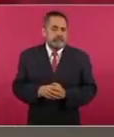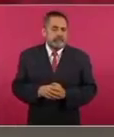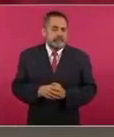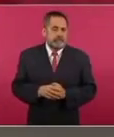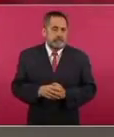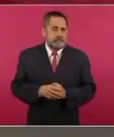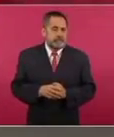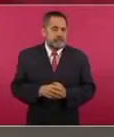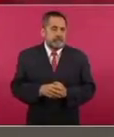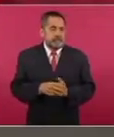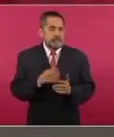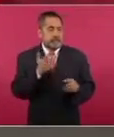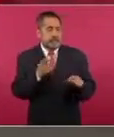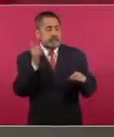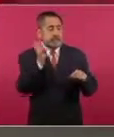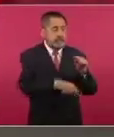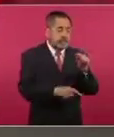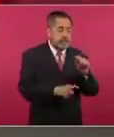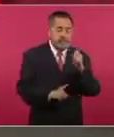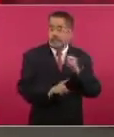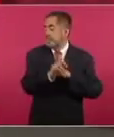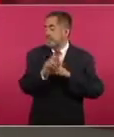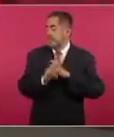se vaya malinterpretadas